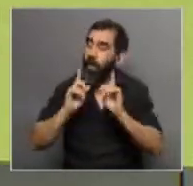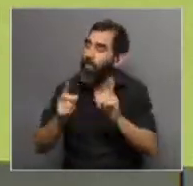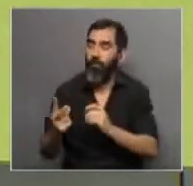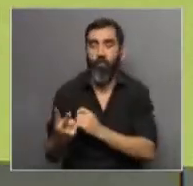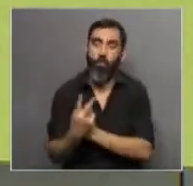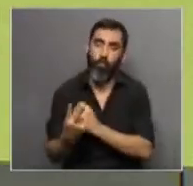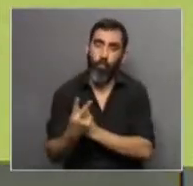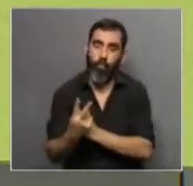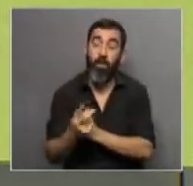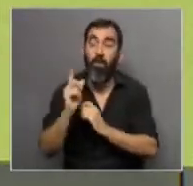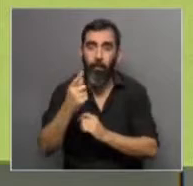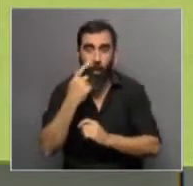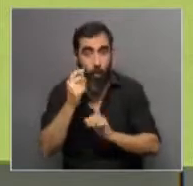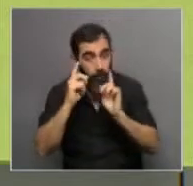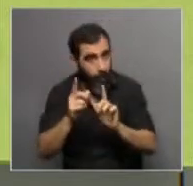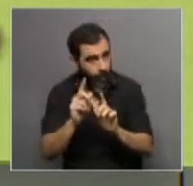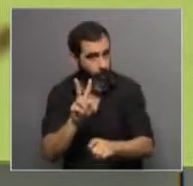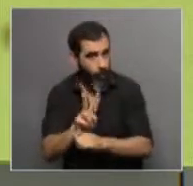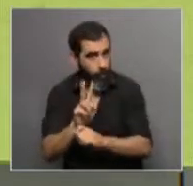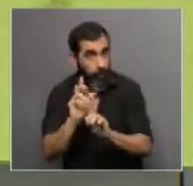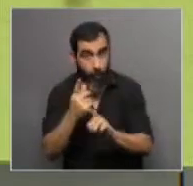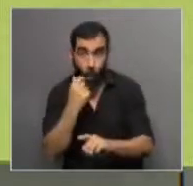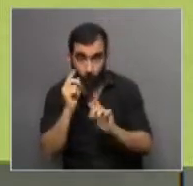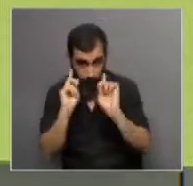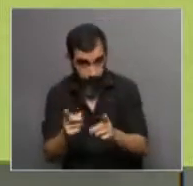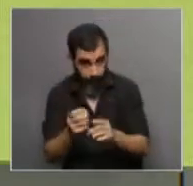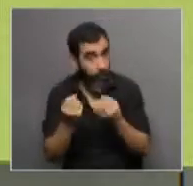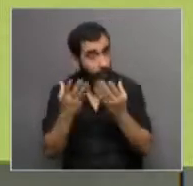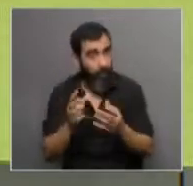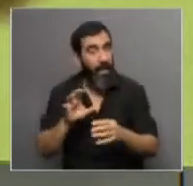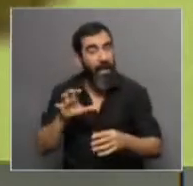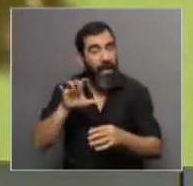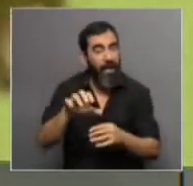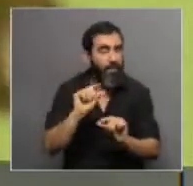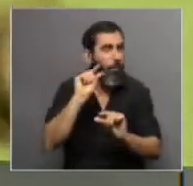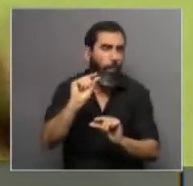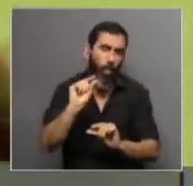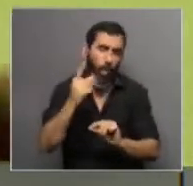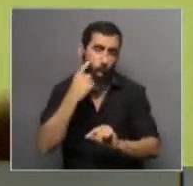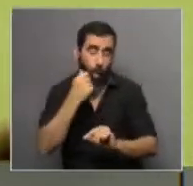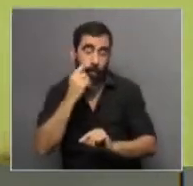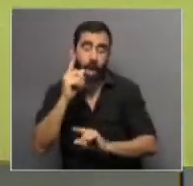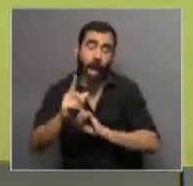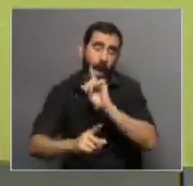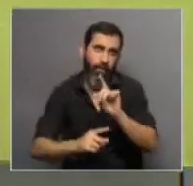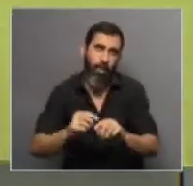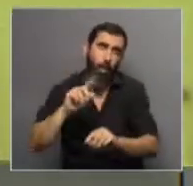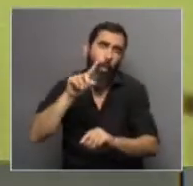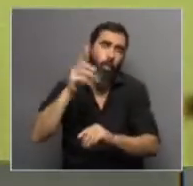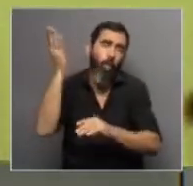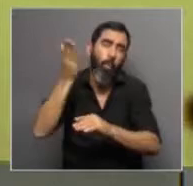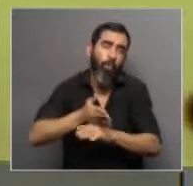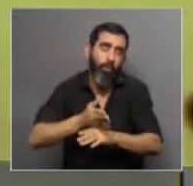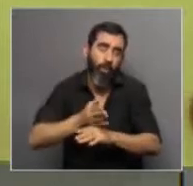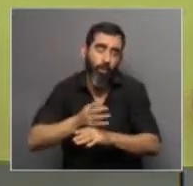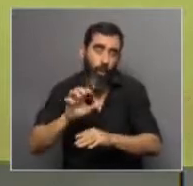Y también los hombres tienen que controlarse, porque si bien es un cáncer muy poco frecuente en el hombre, que es alrededor del 1%